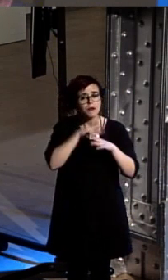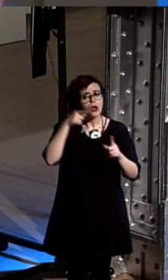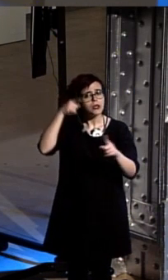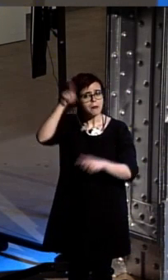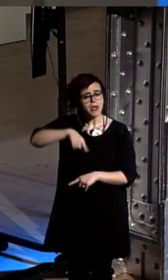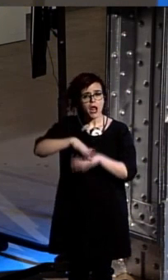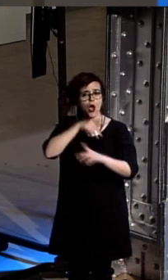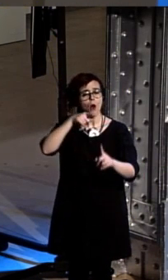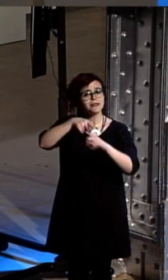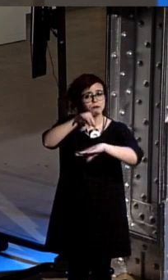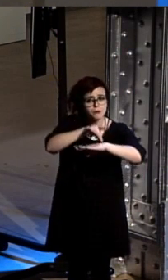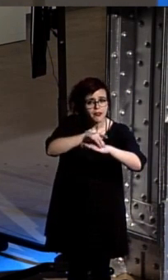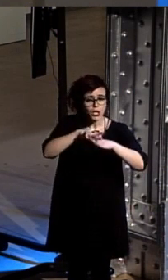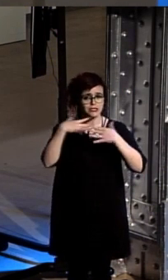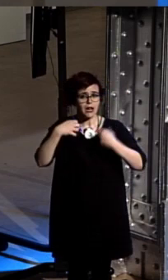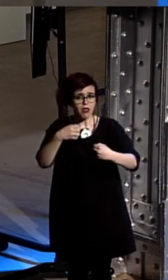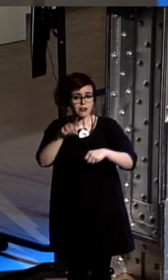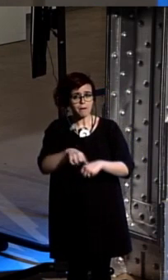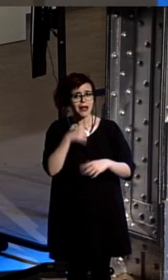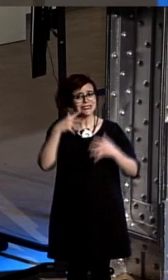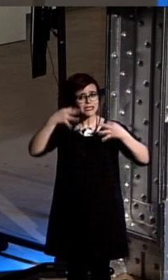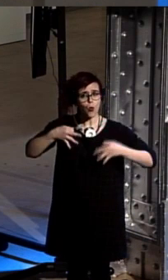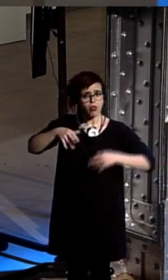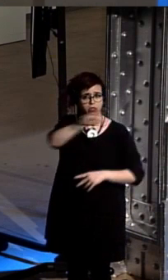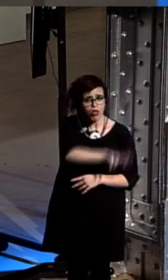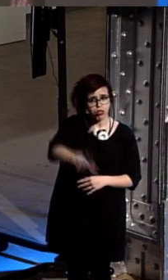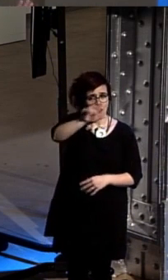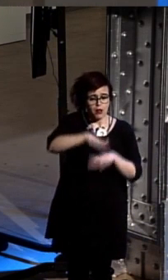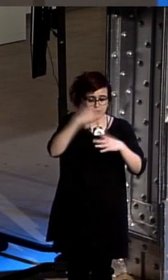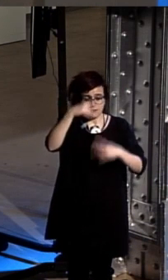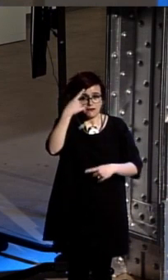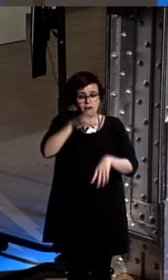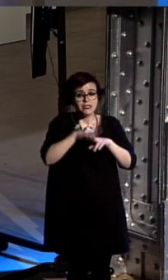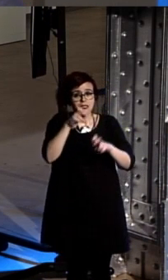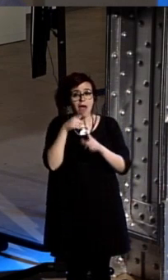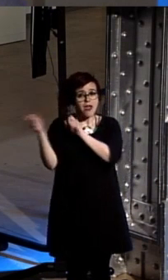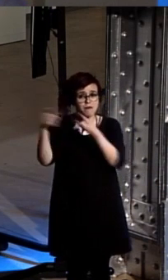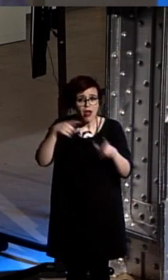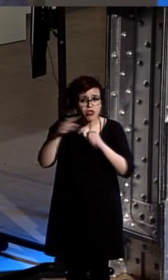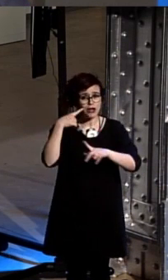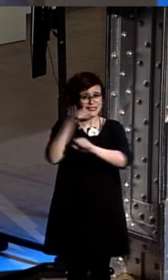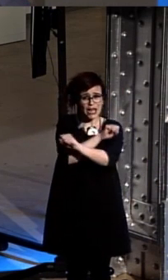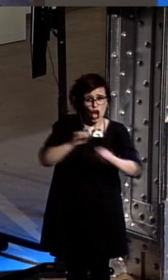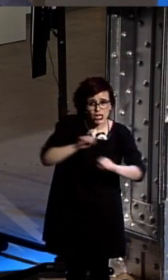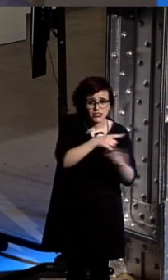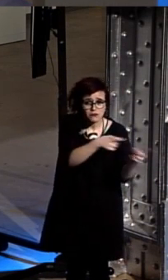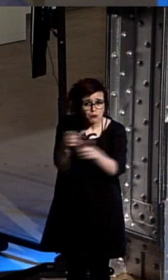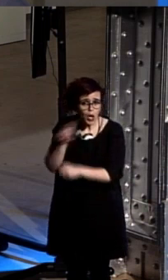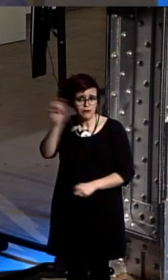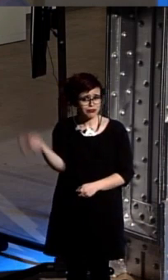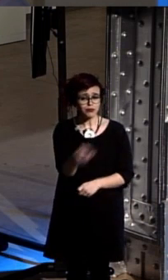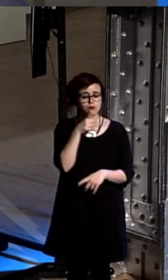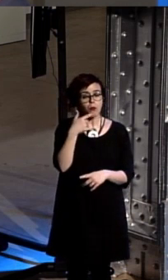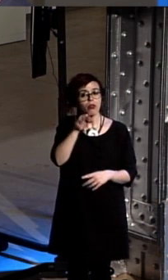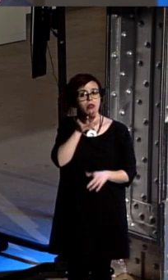médicos, la sanidad y por ejemplo la seguridad nacional. Esto es algo que seguramente todos tenemos en mente con lo de la inmigración, el terrorismo, con todas estas cosas que están